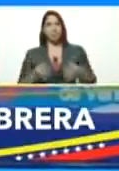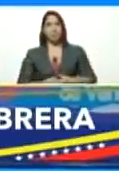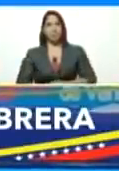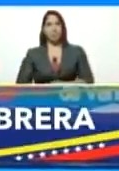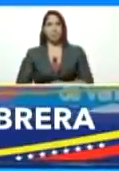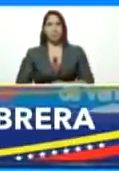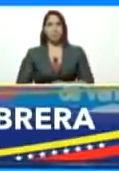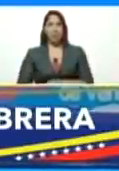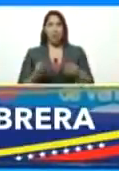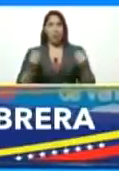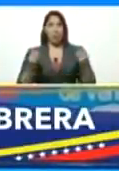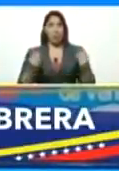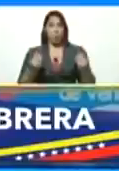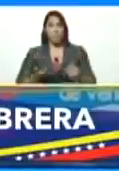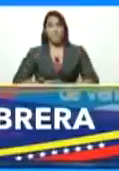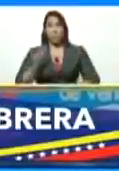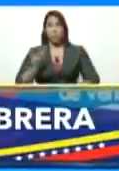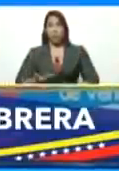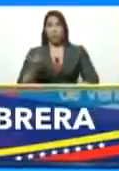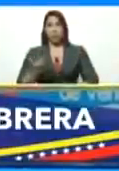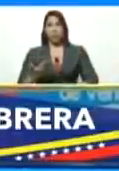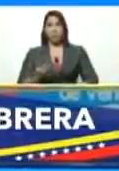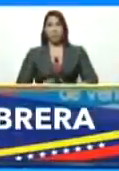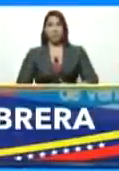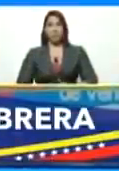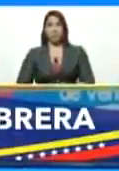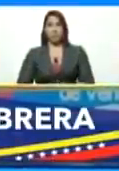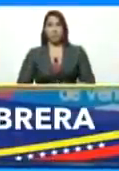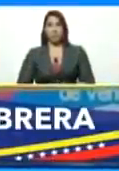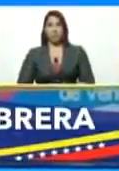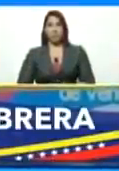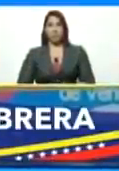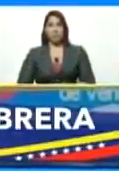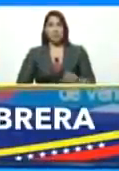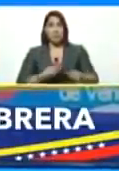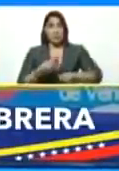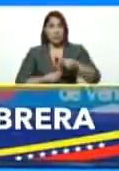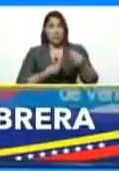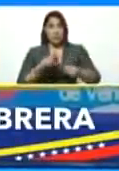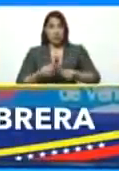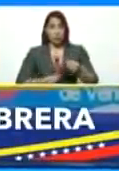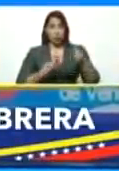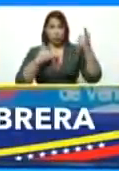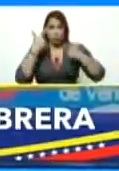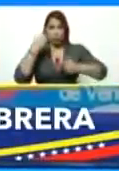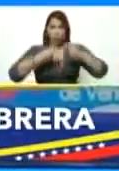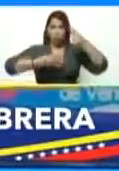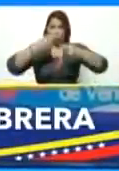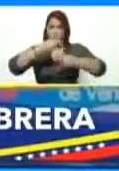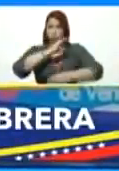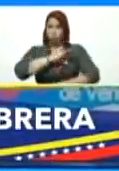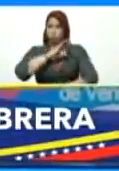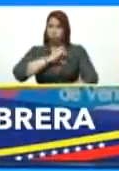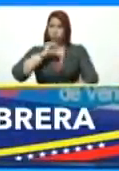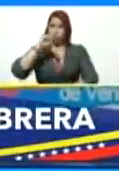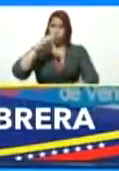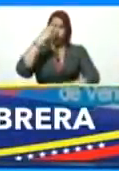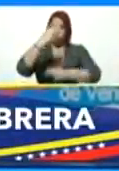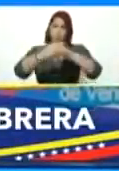es muy importante el aporte que hizo el comandante chávez a la construcción del socialismo universal